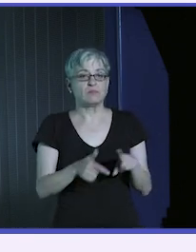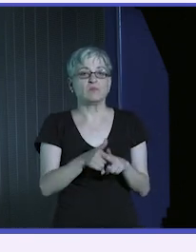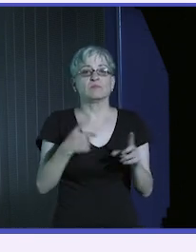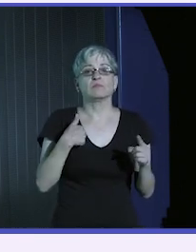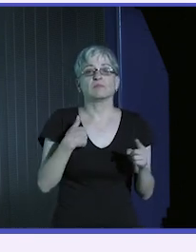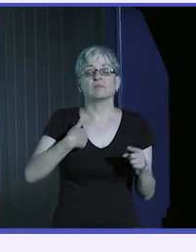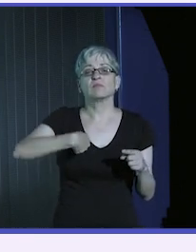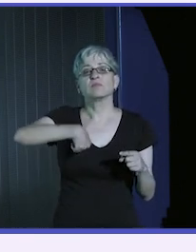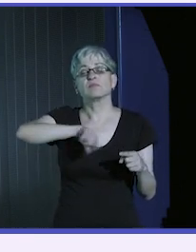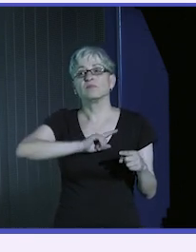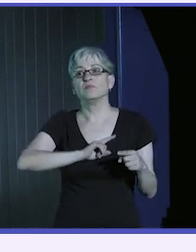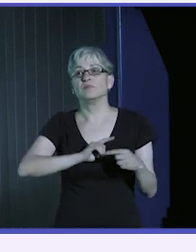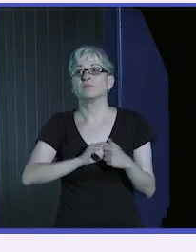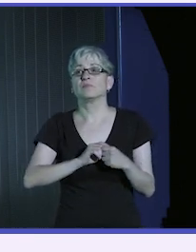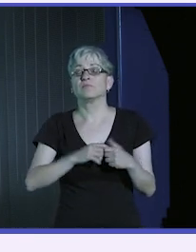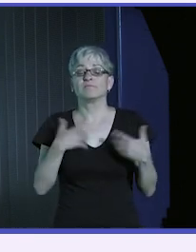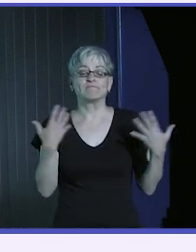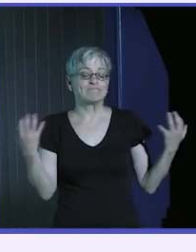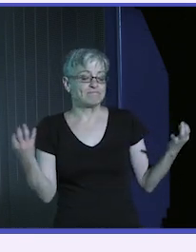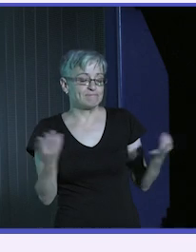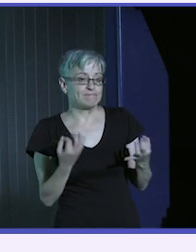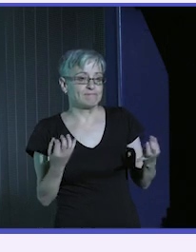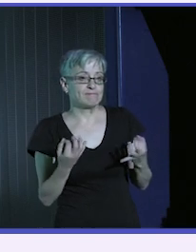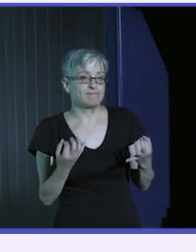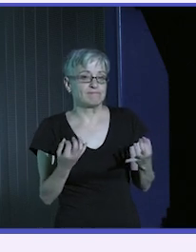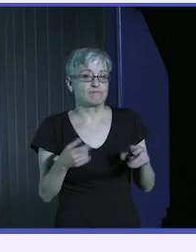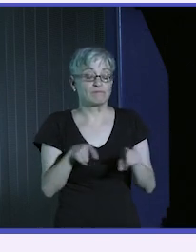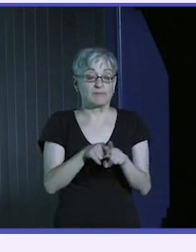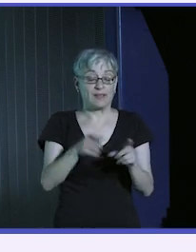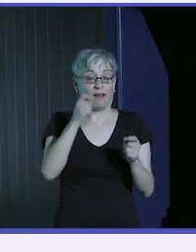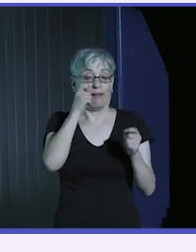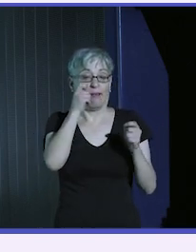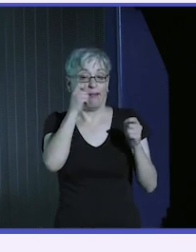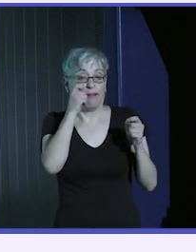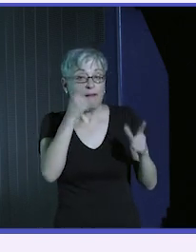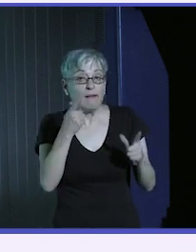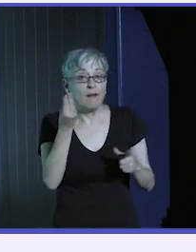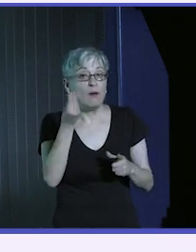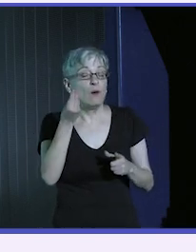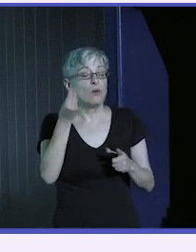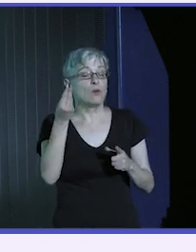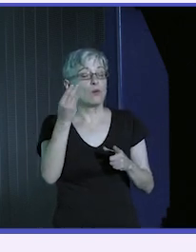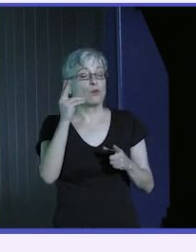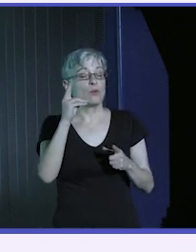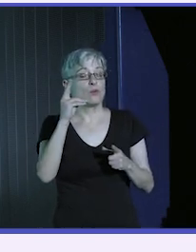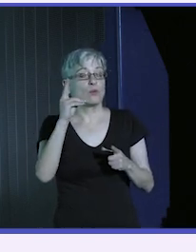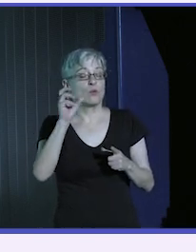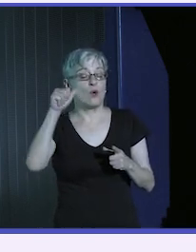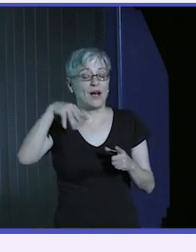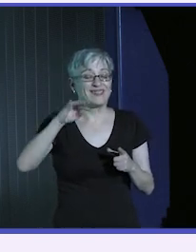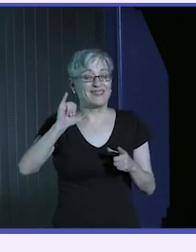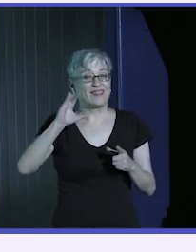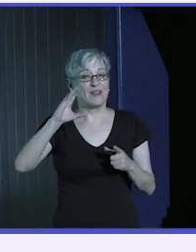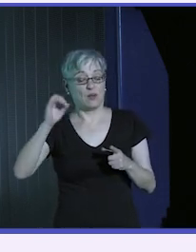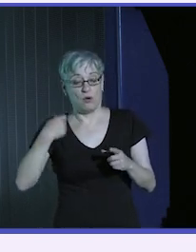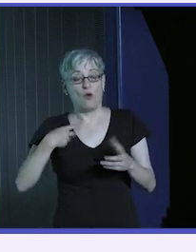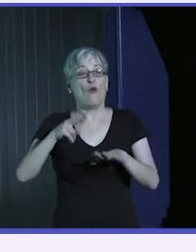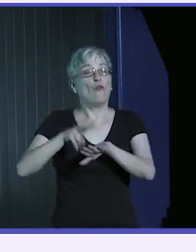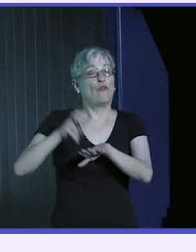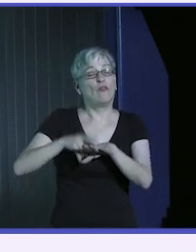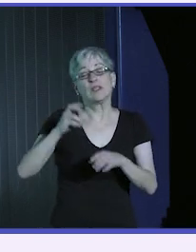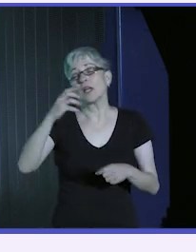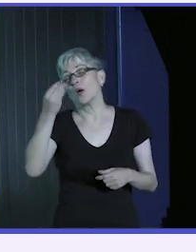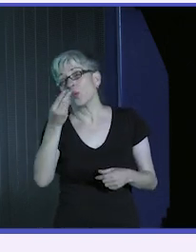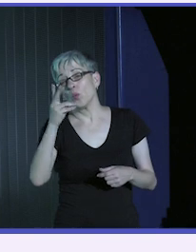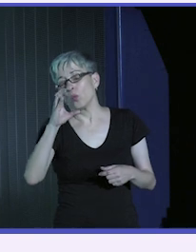la corriente o no. ¿Qué ocurre? Pues que tras el descubrimiento del mundo cuántico y de la física cuántica en general,